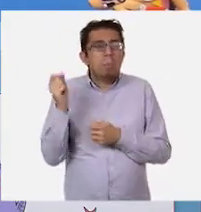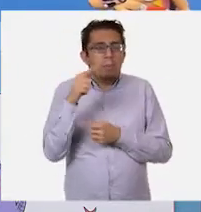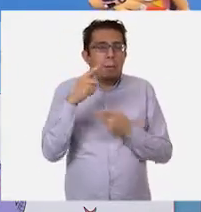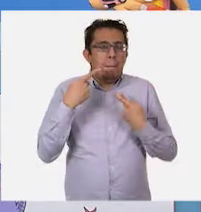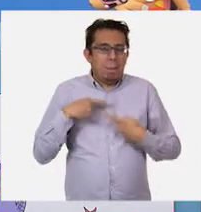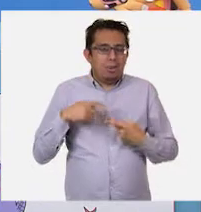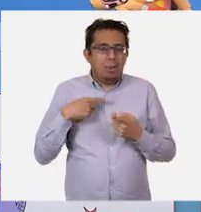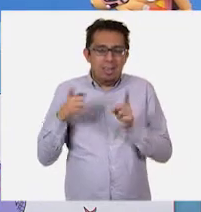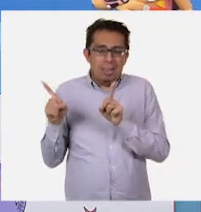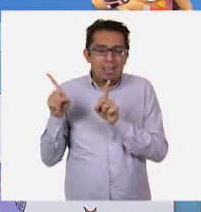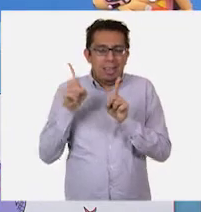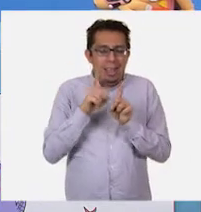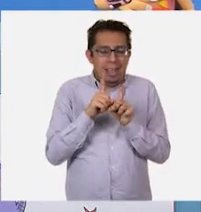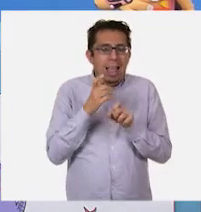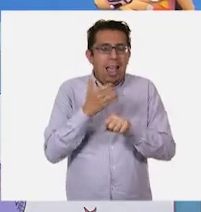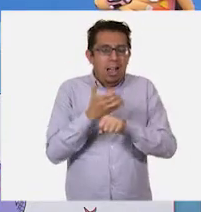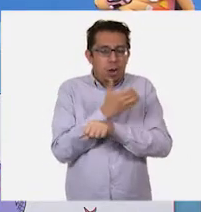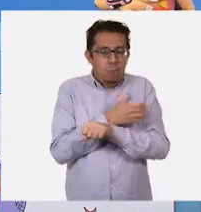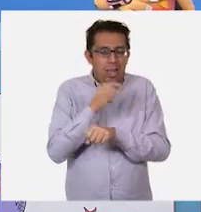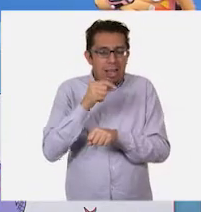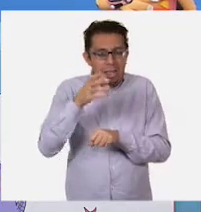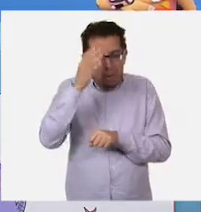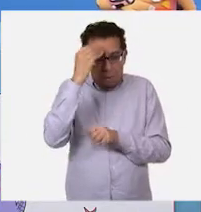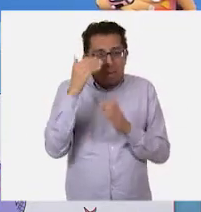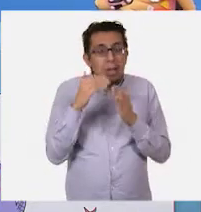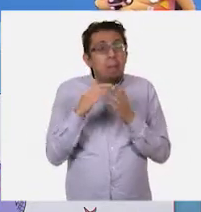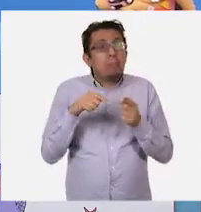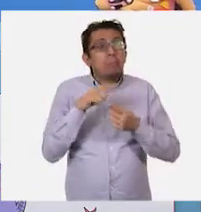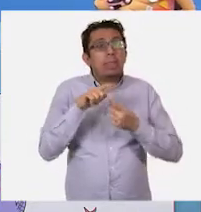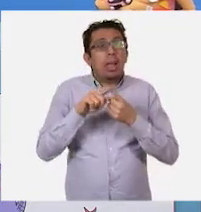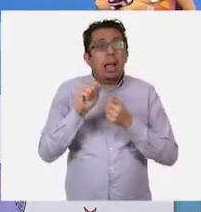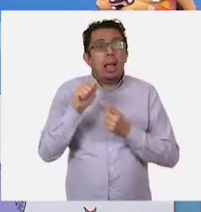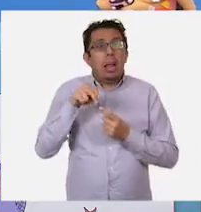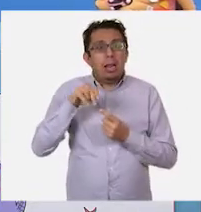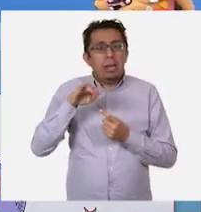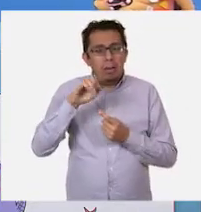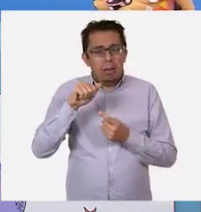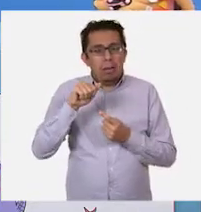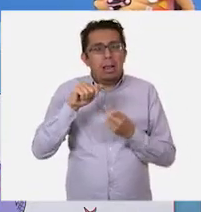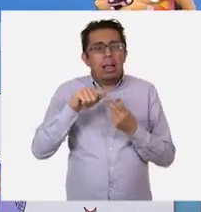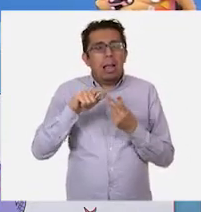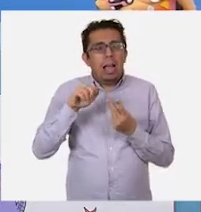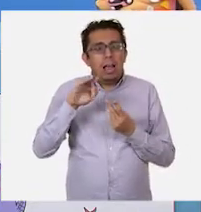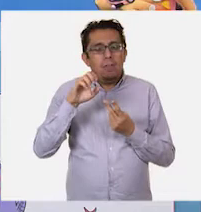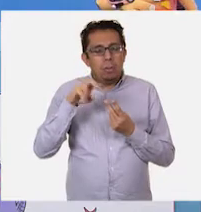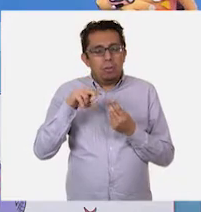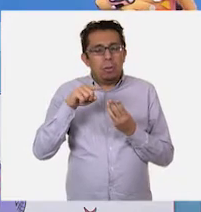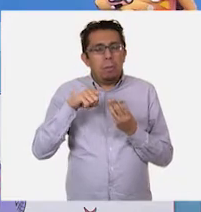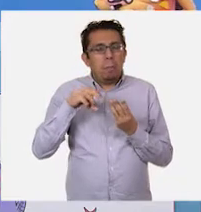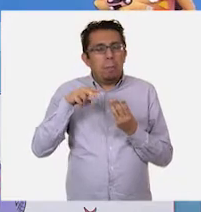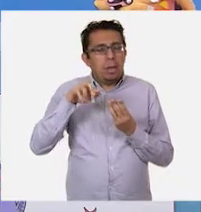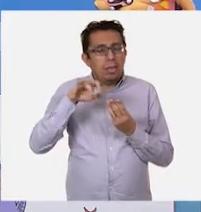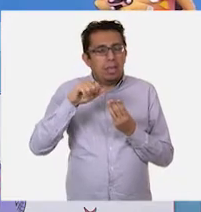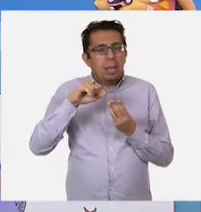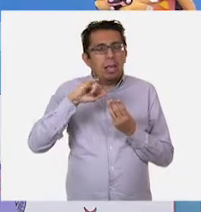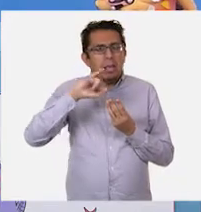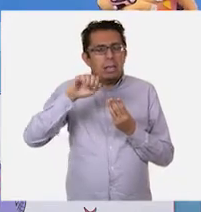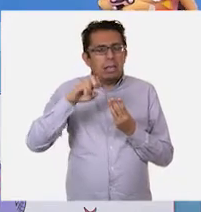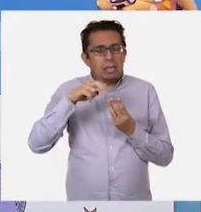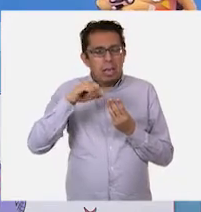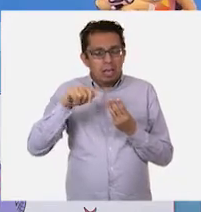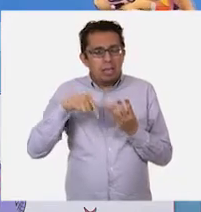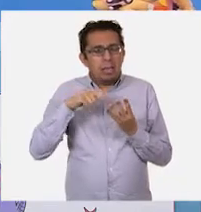que me acompañaron en las clases de Aprende en Casa, Aníbal, Alfonso, María, Jenny, Larisa, Juan